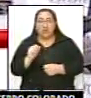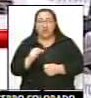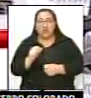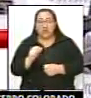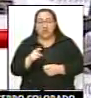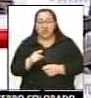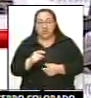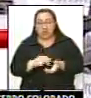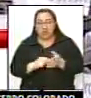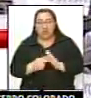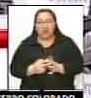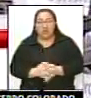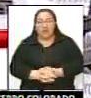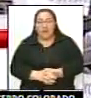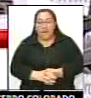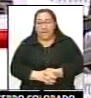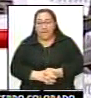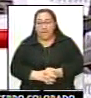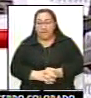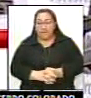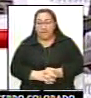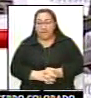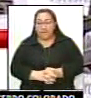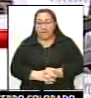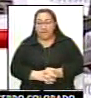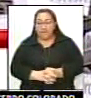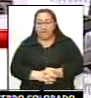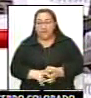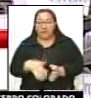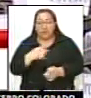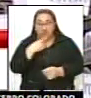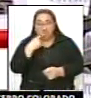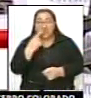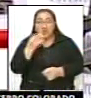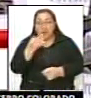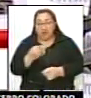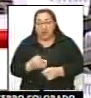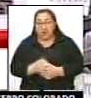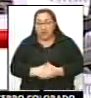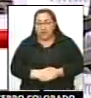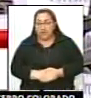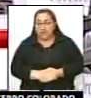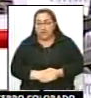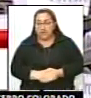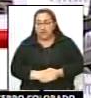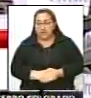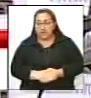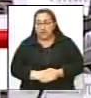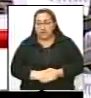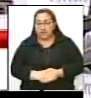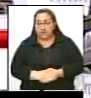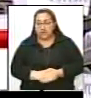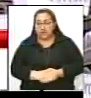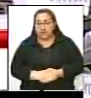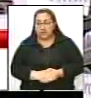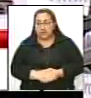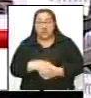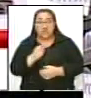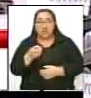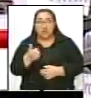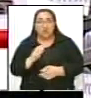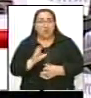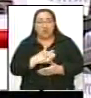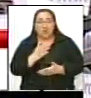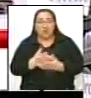fuera real, que no ha sido, no lo real, estaríamos bien, no habría ningún inconveniente. Nosotros